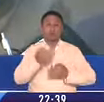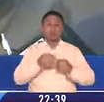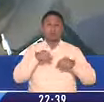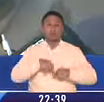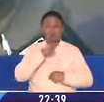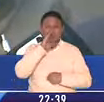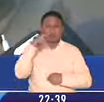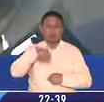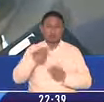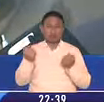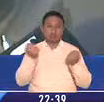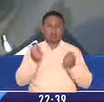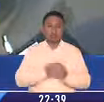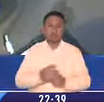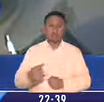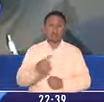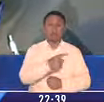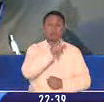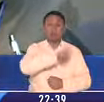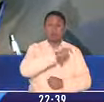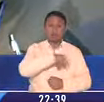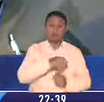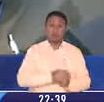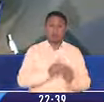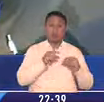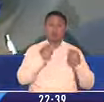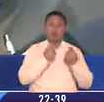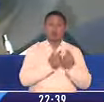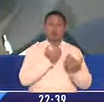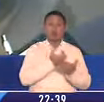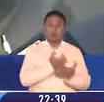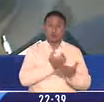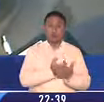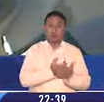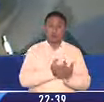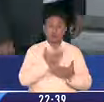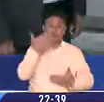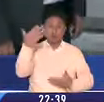manoseada precisamente por los poderes de turno, por los grupos económicos, por los grupos